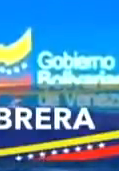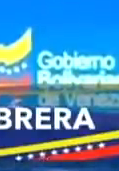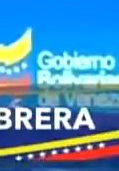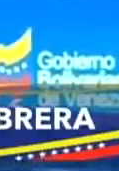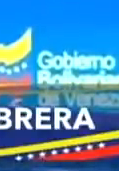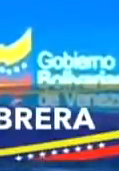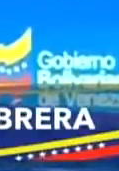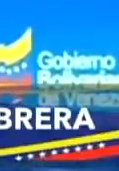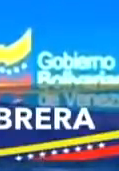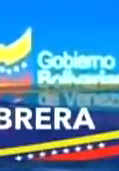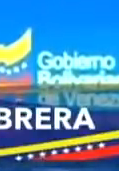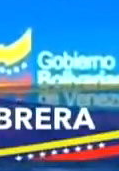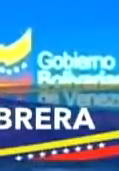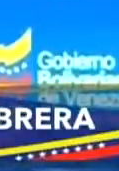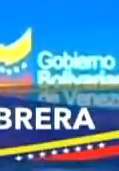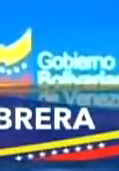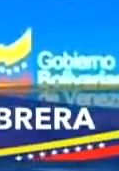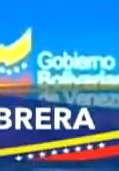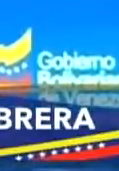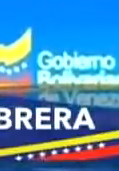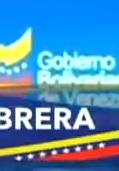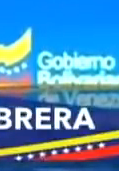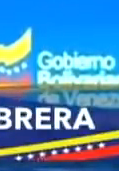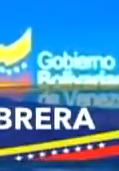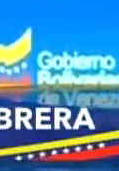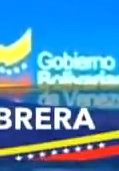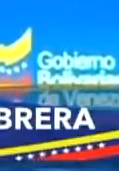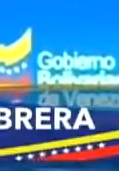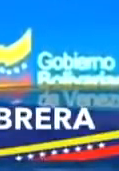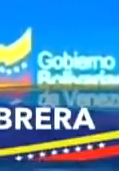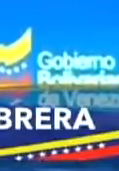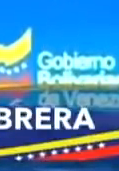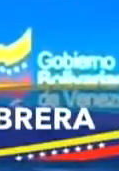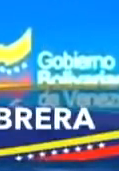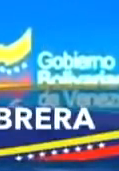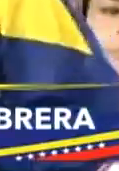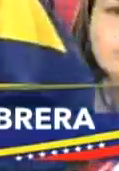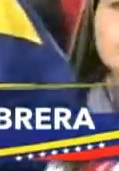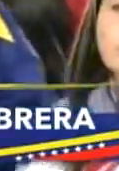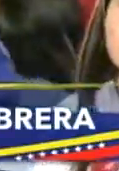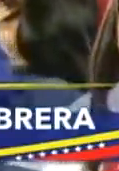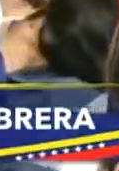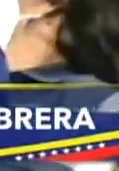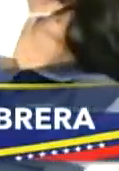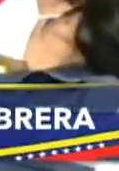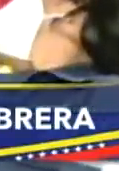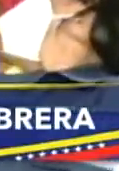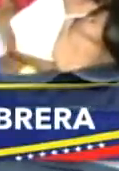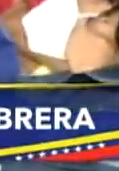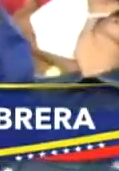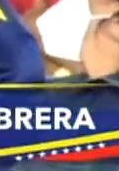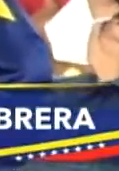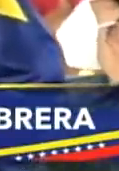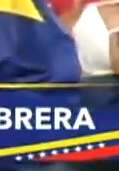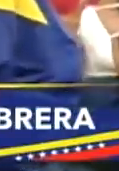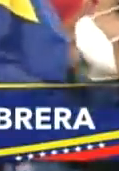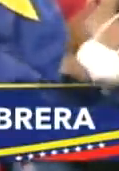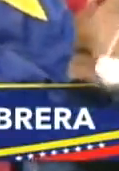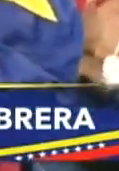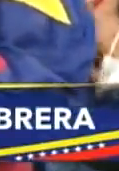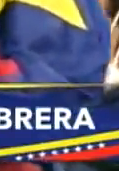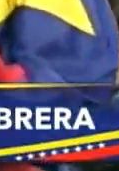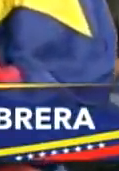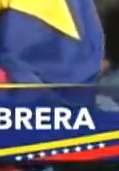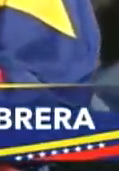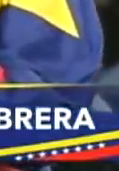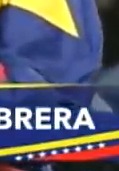crecimiento producción muy bien qué bueno qué buena noticia con esto le digo que mejoramos la producción en un 111 por